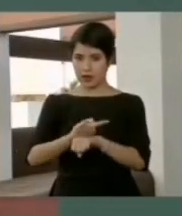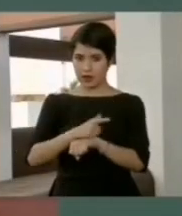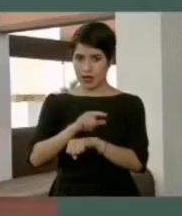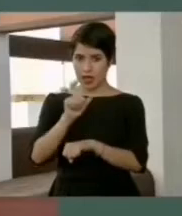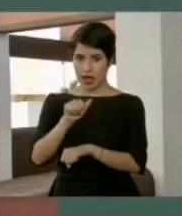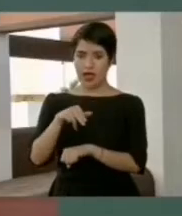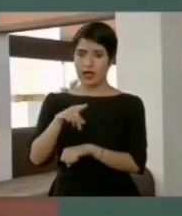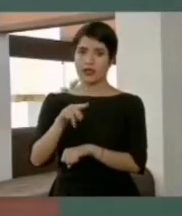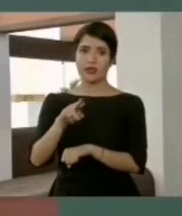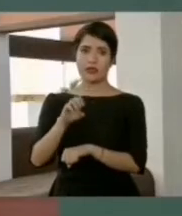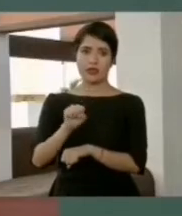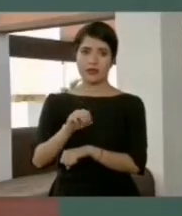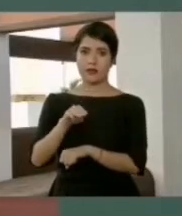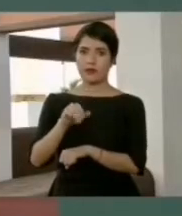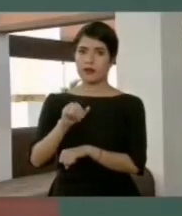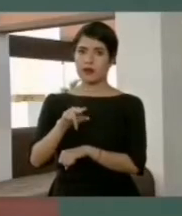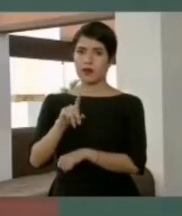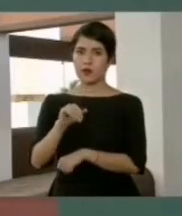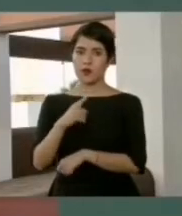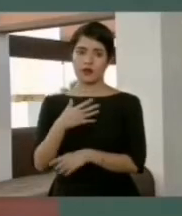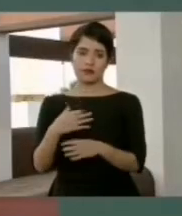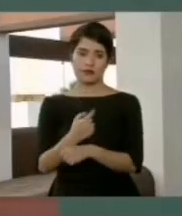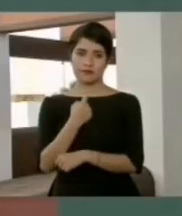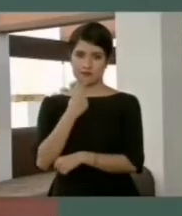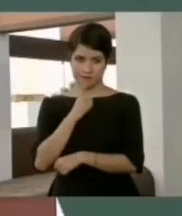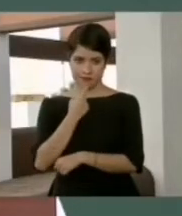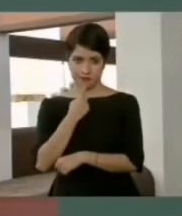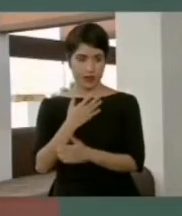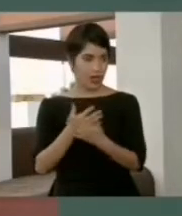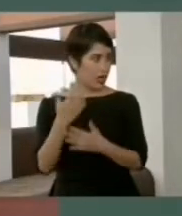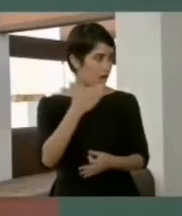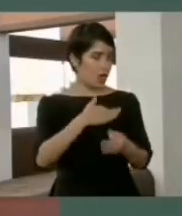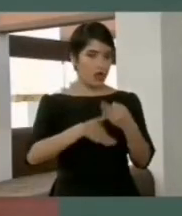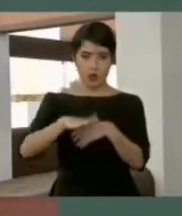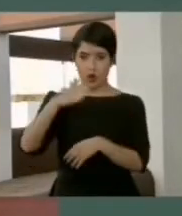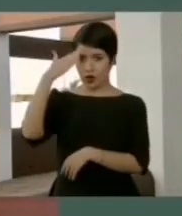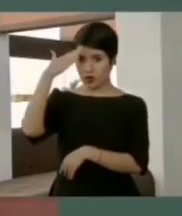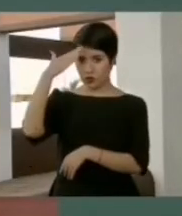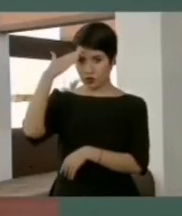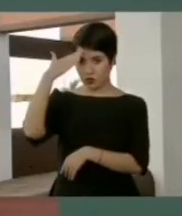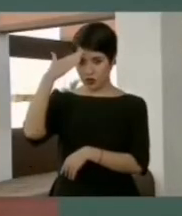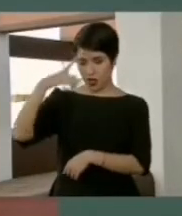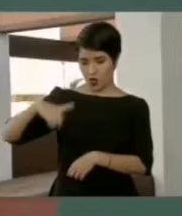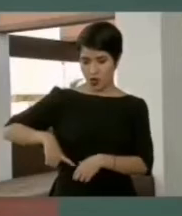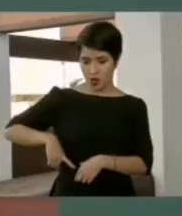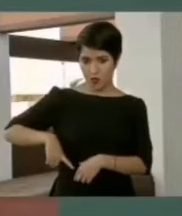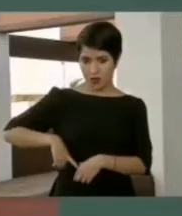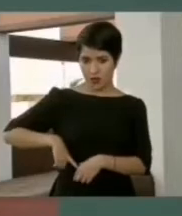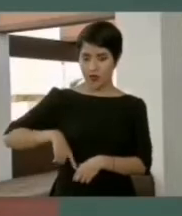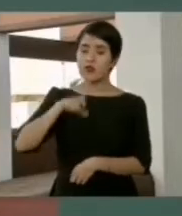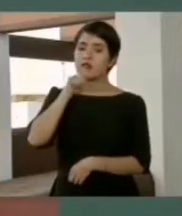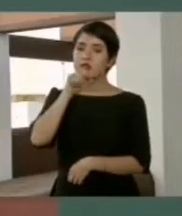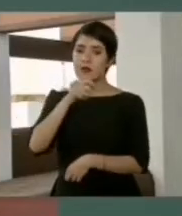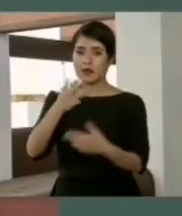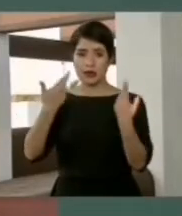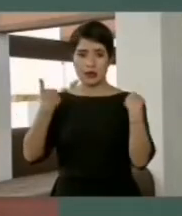Manuel López Obrador, a todas las autoridades de los tres órdenes de gobierno que nos acompañan, a los